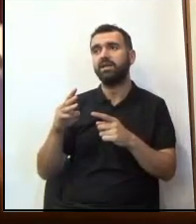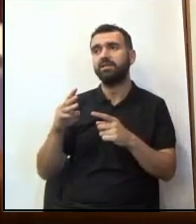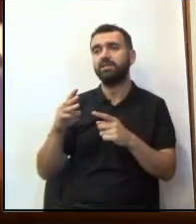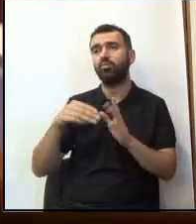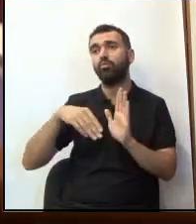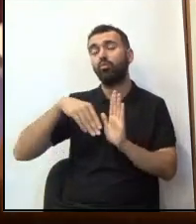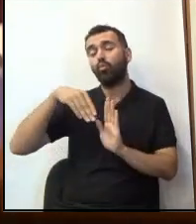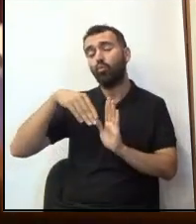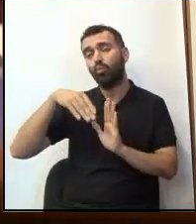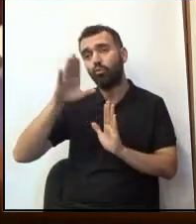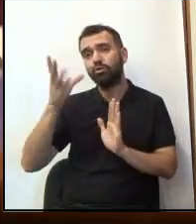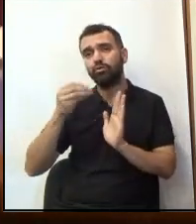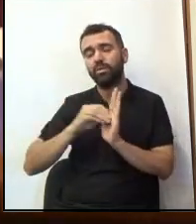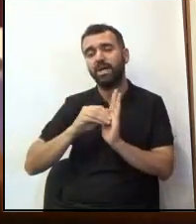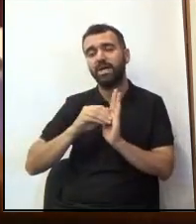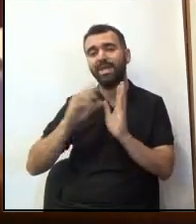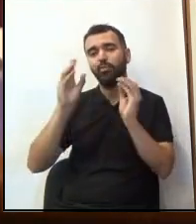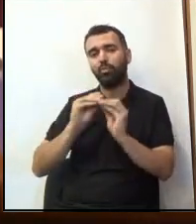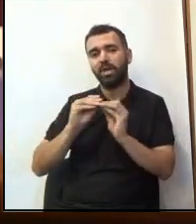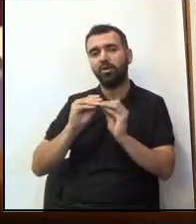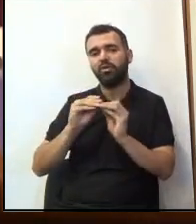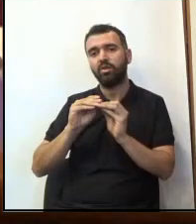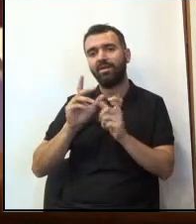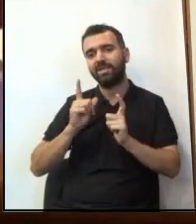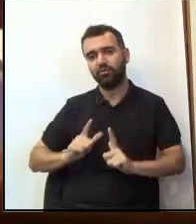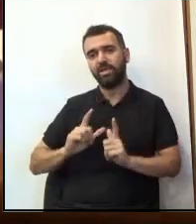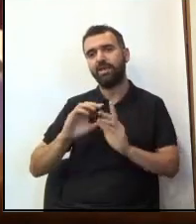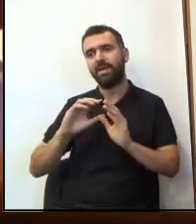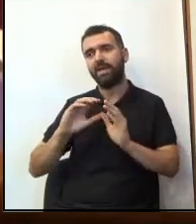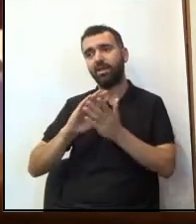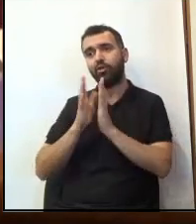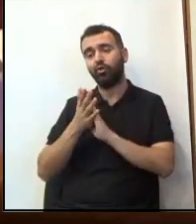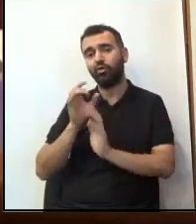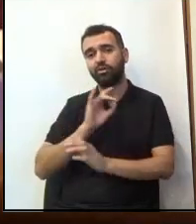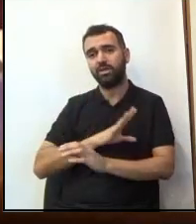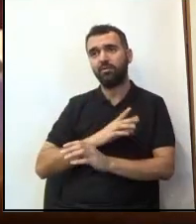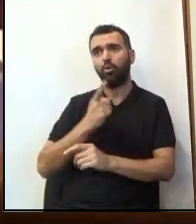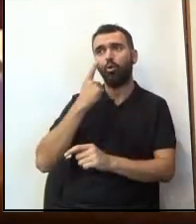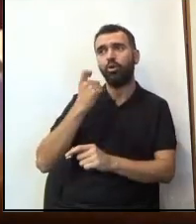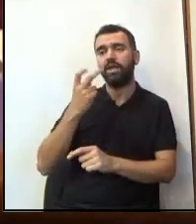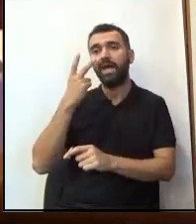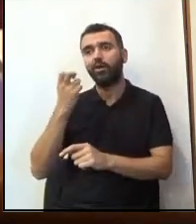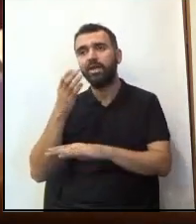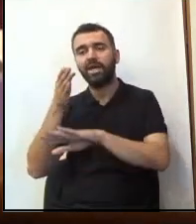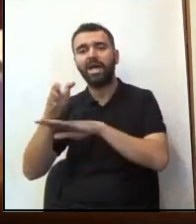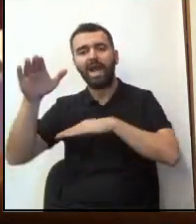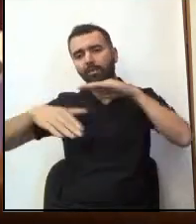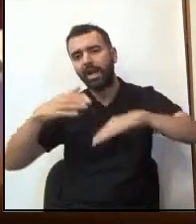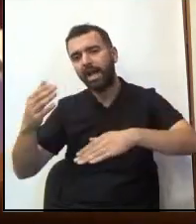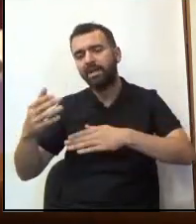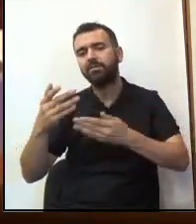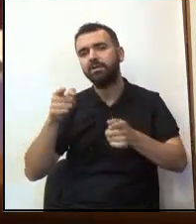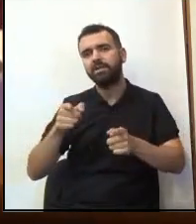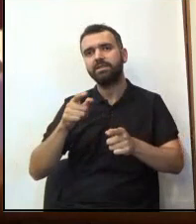que muchos chilenos y chilenas van un día por el día de la playa, o sea, no se aleja. Entonces, en ese